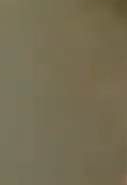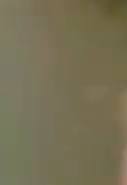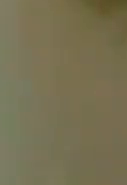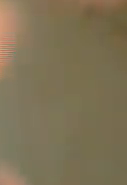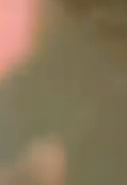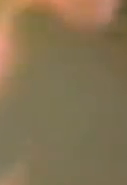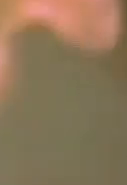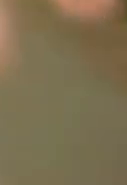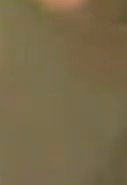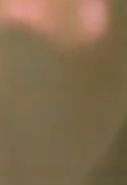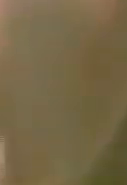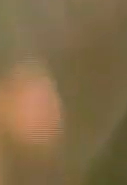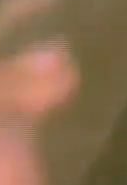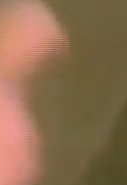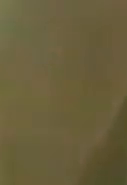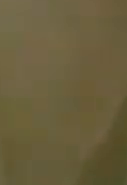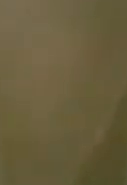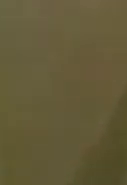Bolívar